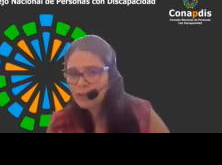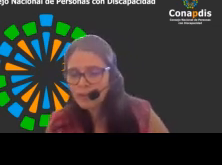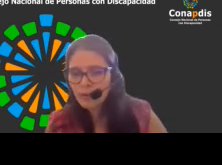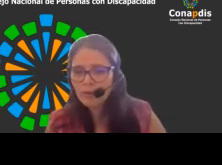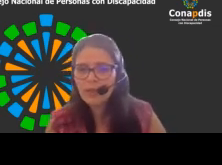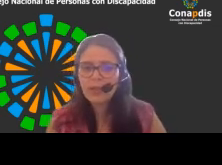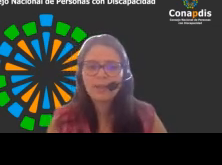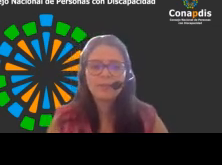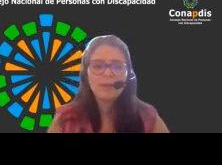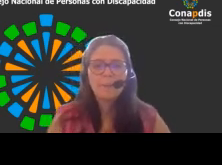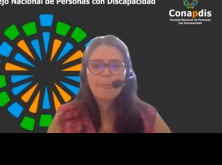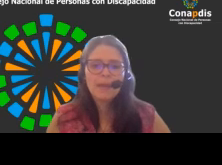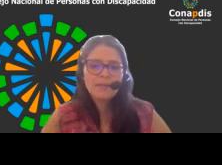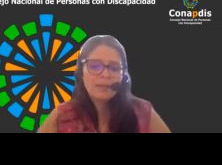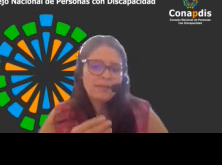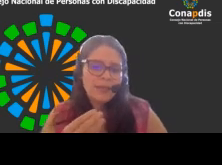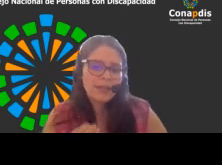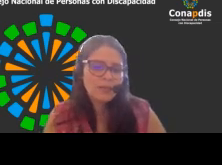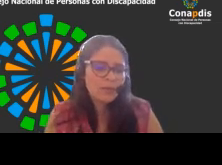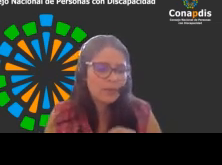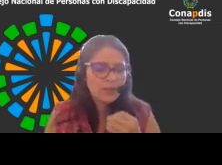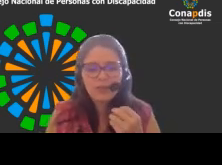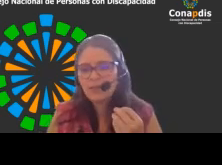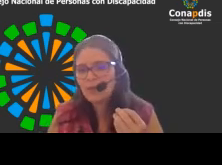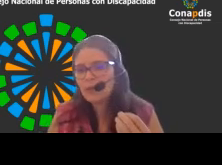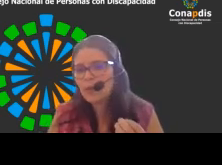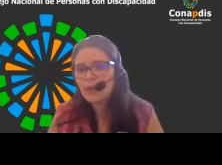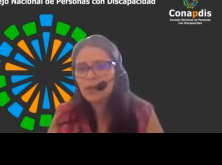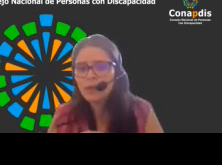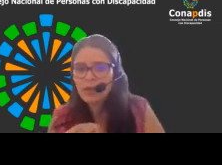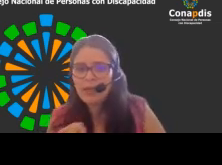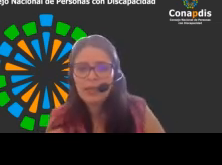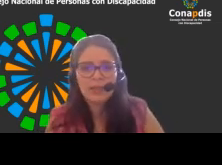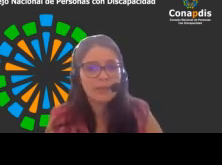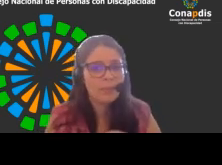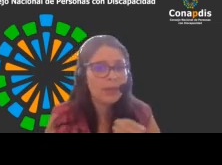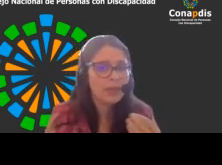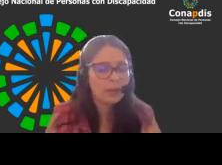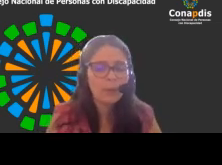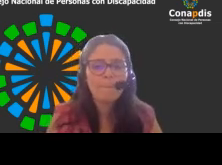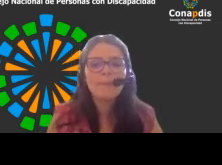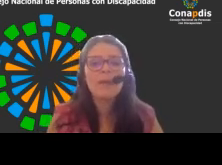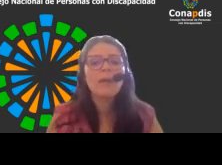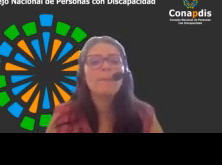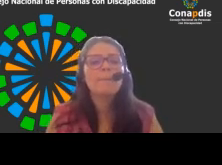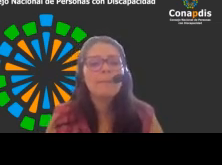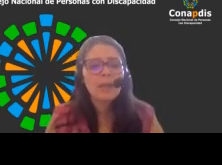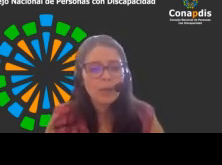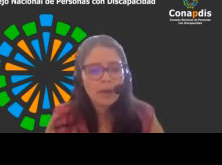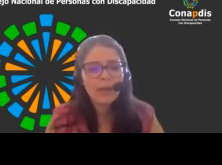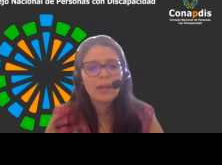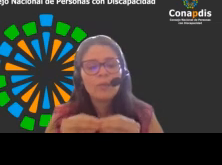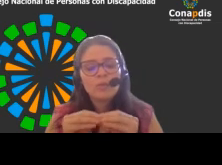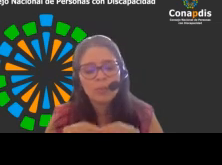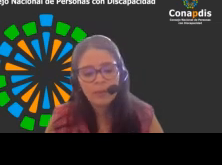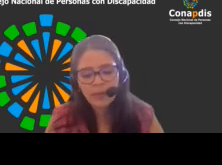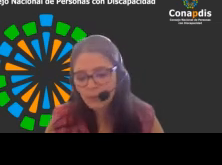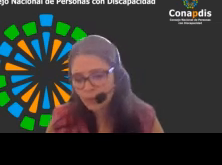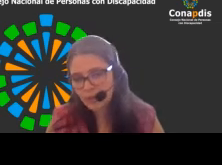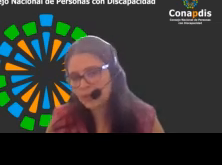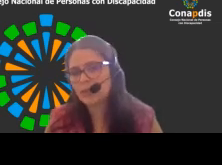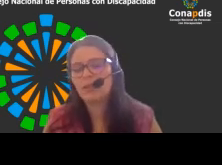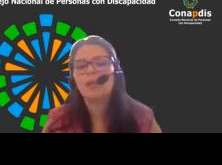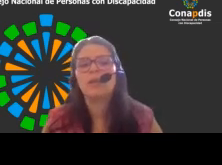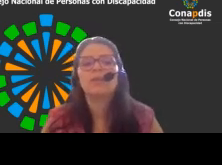mucha regulaciones que certificaciones que saber cuál es Lo legal y que se puede y que no pero hay algo